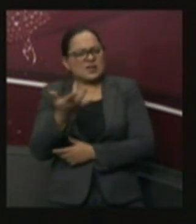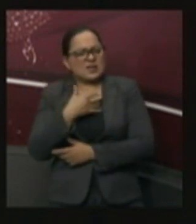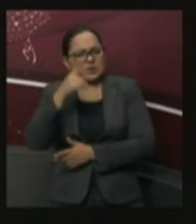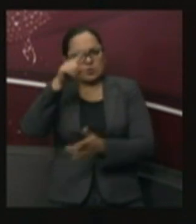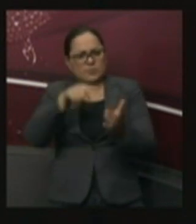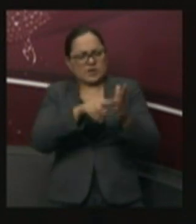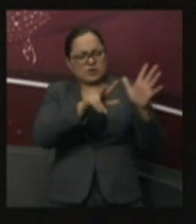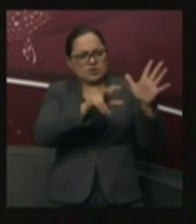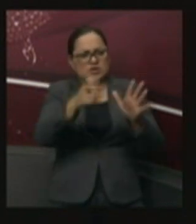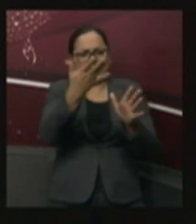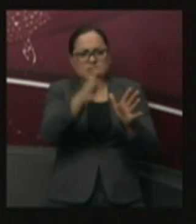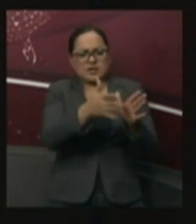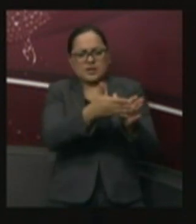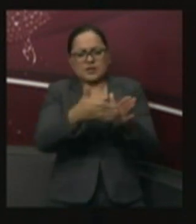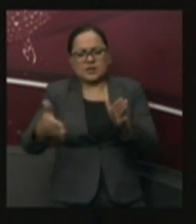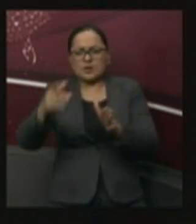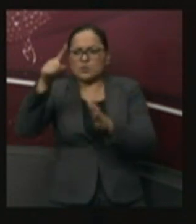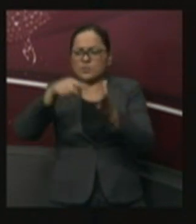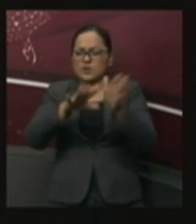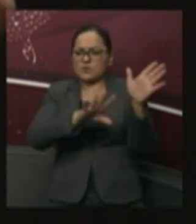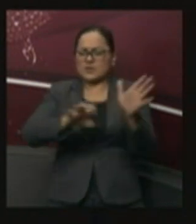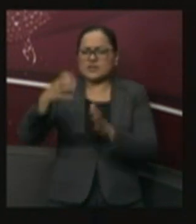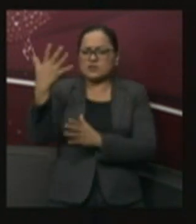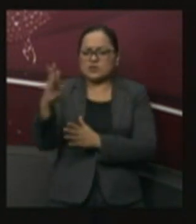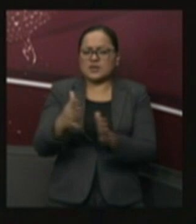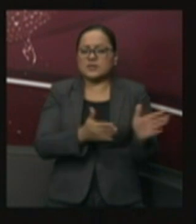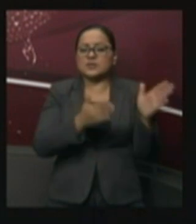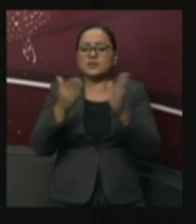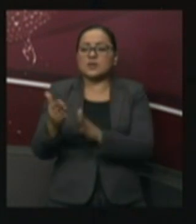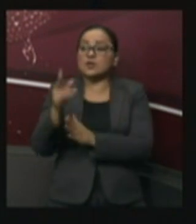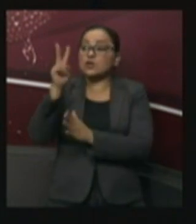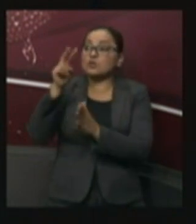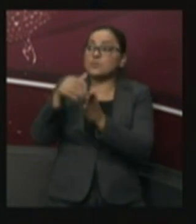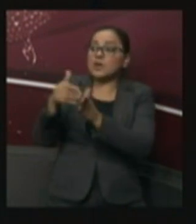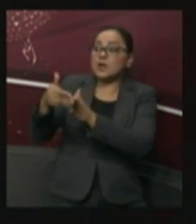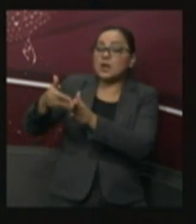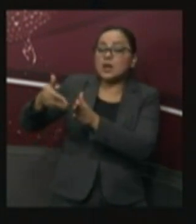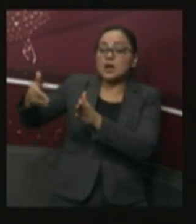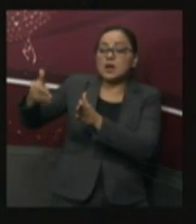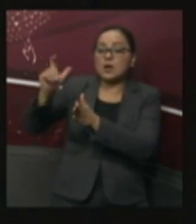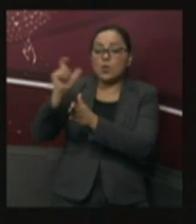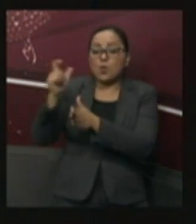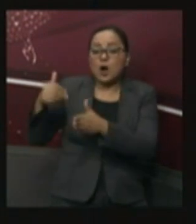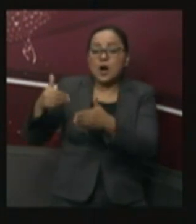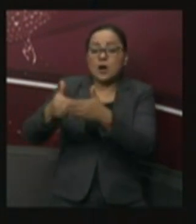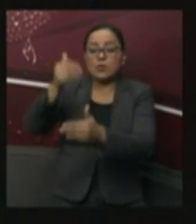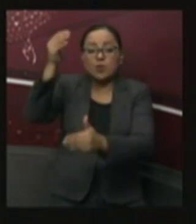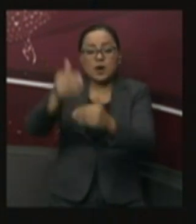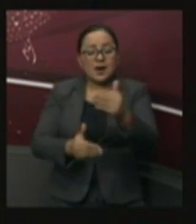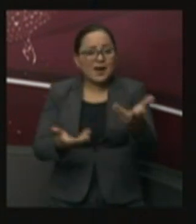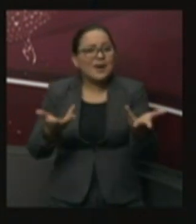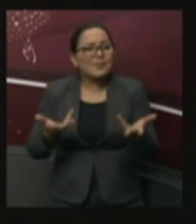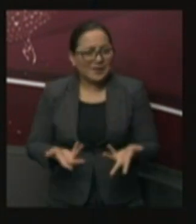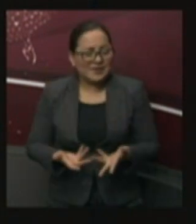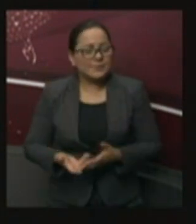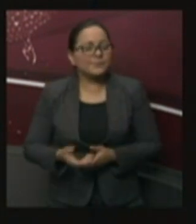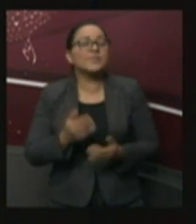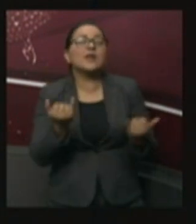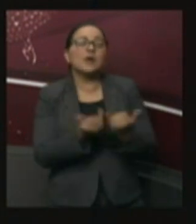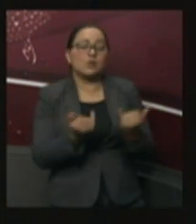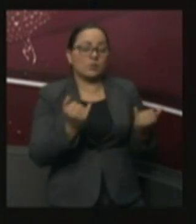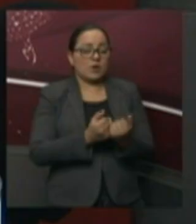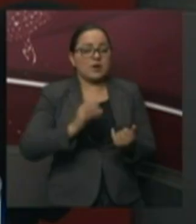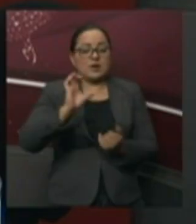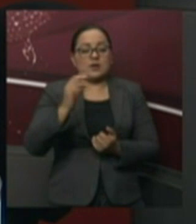Pone 1810, 1910, 2000, ¿cuándo? Claro. ¿Cuándo terminará todo este proceso? ¿No? De modo que Chávez